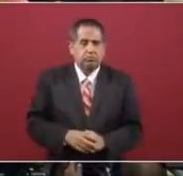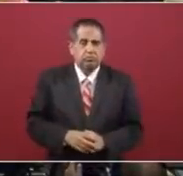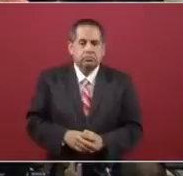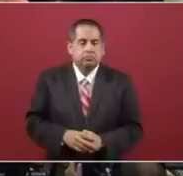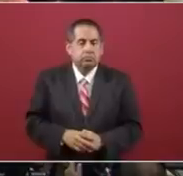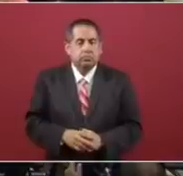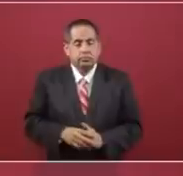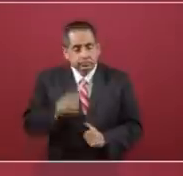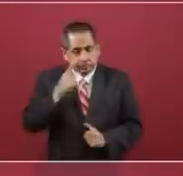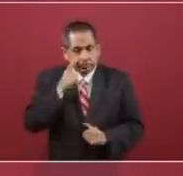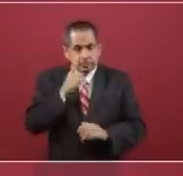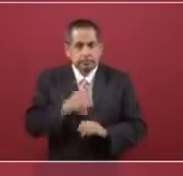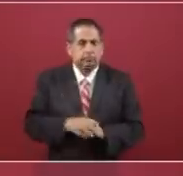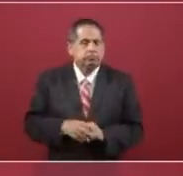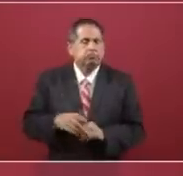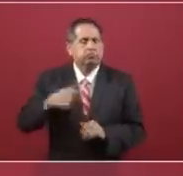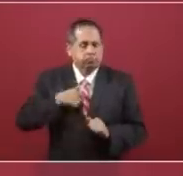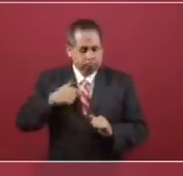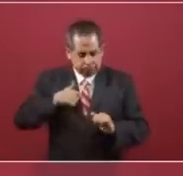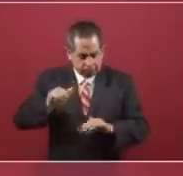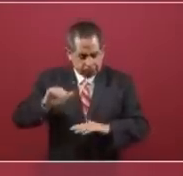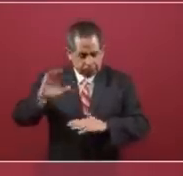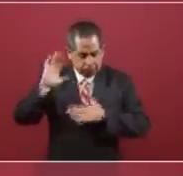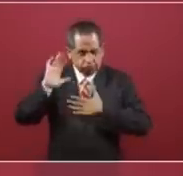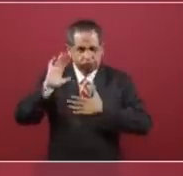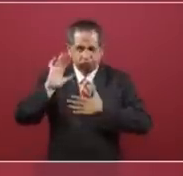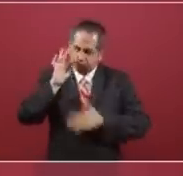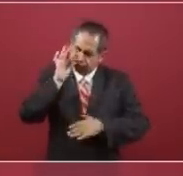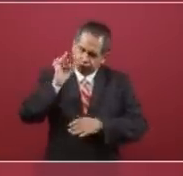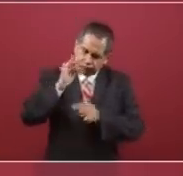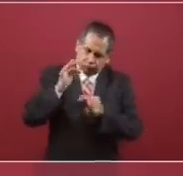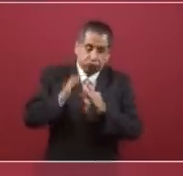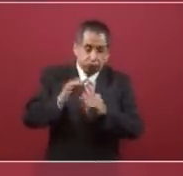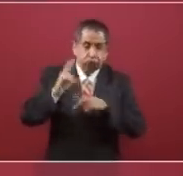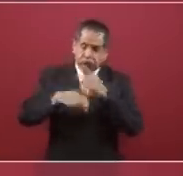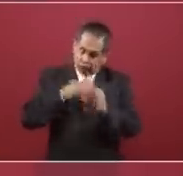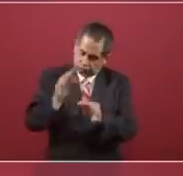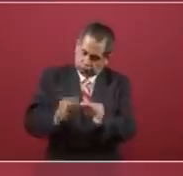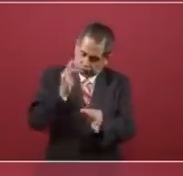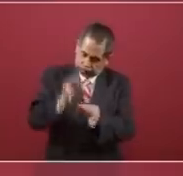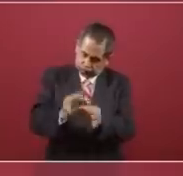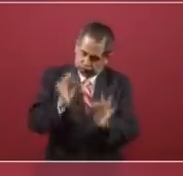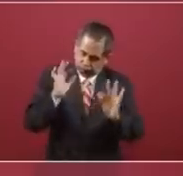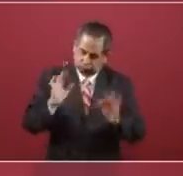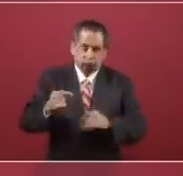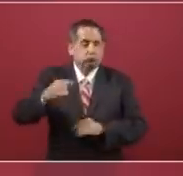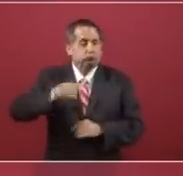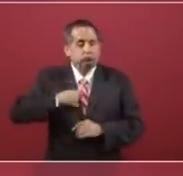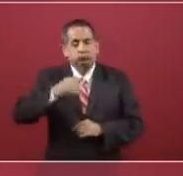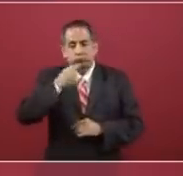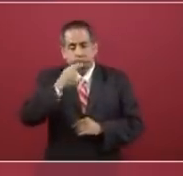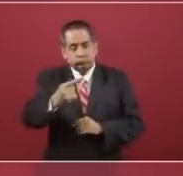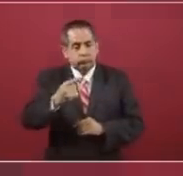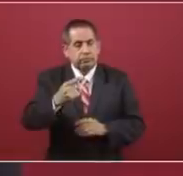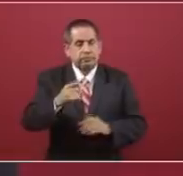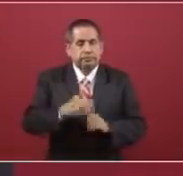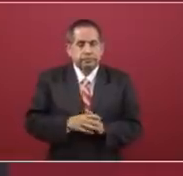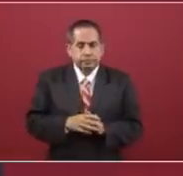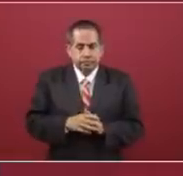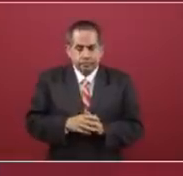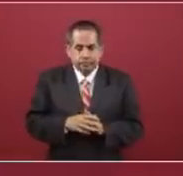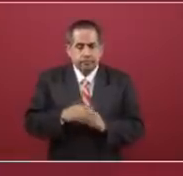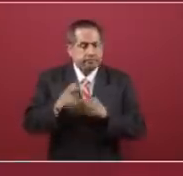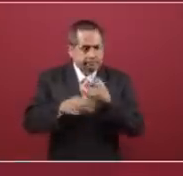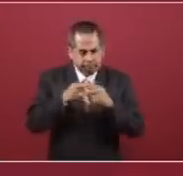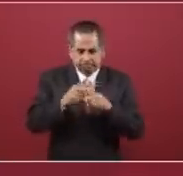Miren, yo hice un compromiso y los compromisos se cumplen. Dije que no íbamos